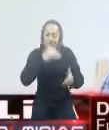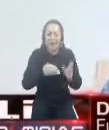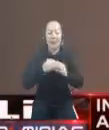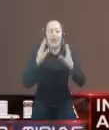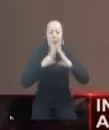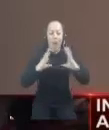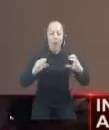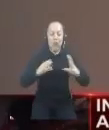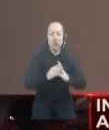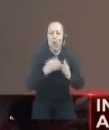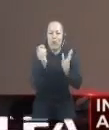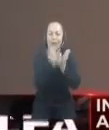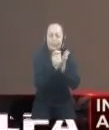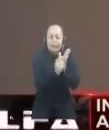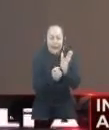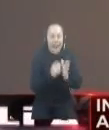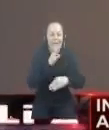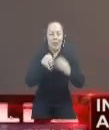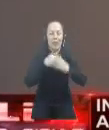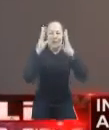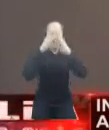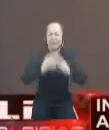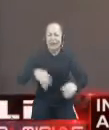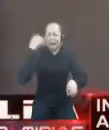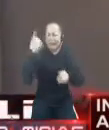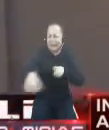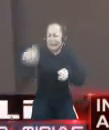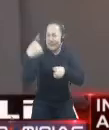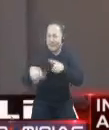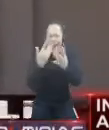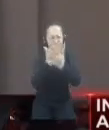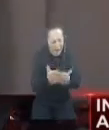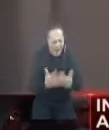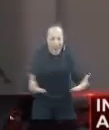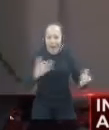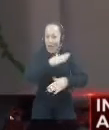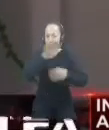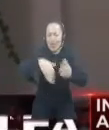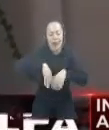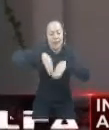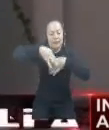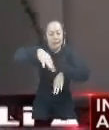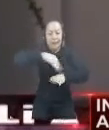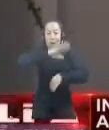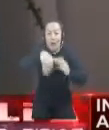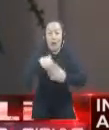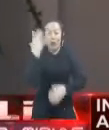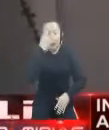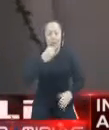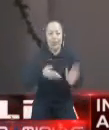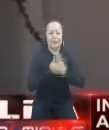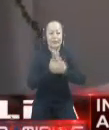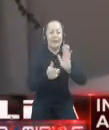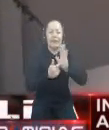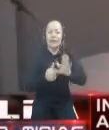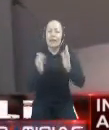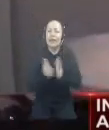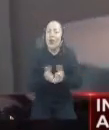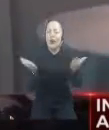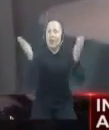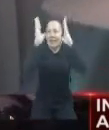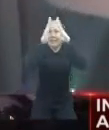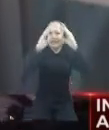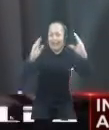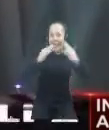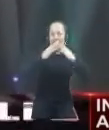cojinería drapeada, adornos navideños, bueno, todas las especialidades de confección y de diseño se dictaron en esta Casa de Artes y Oficios. Es